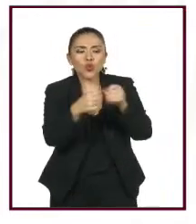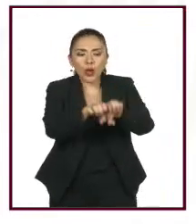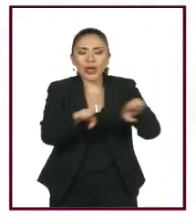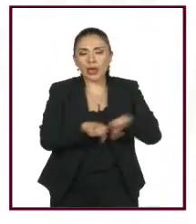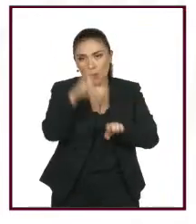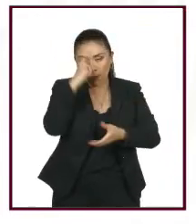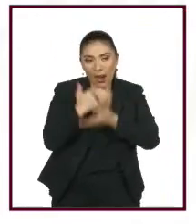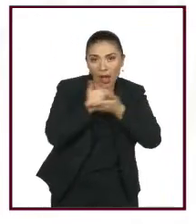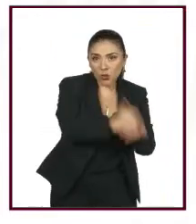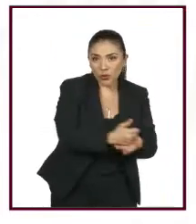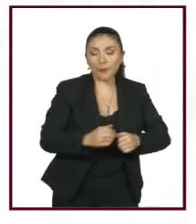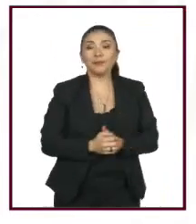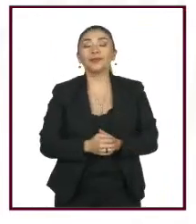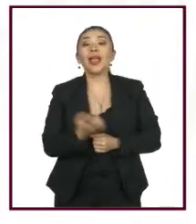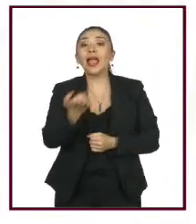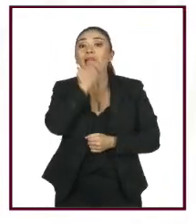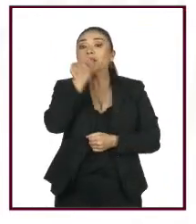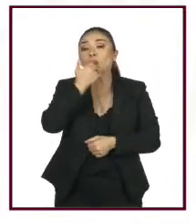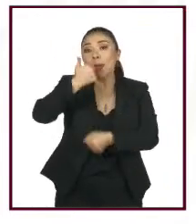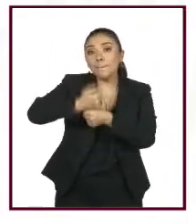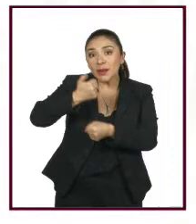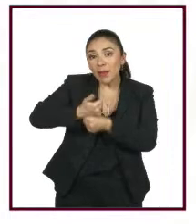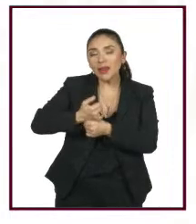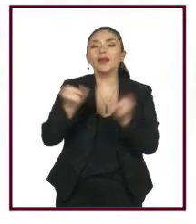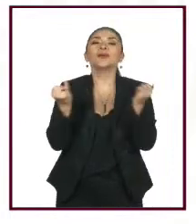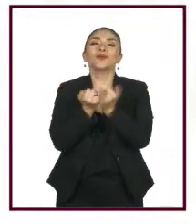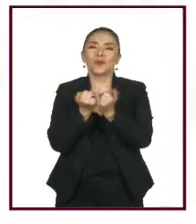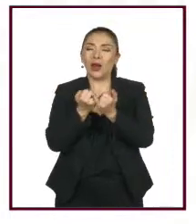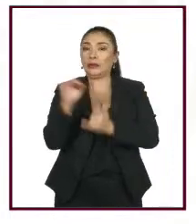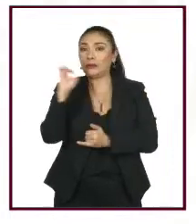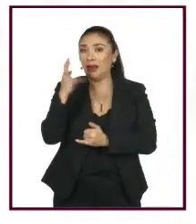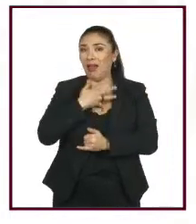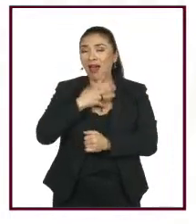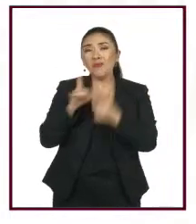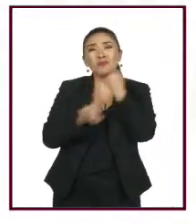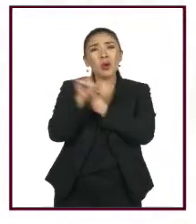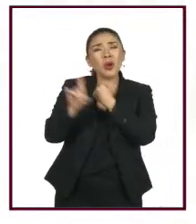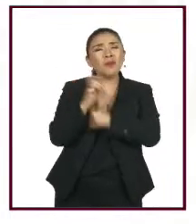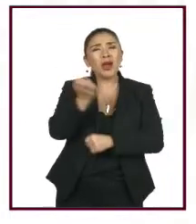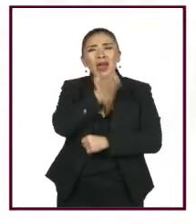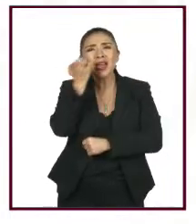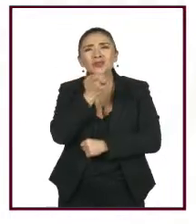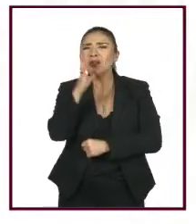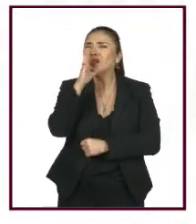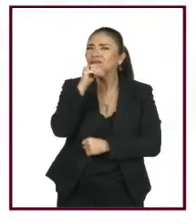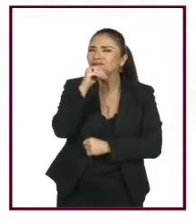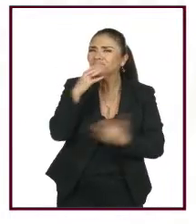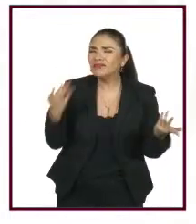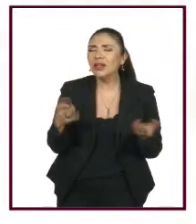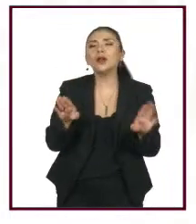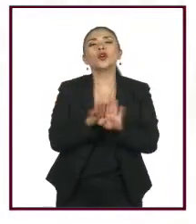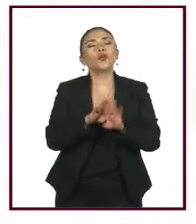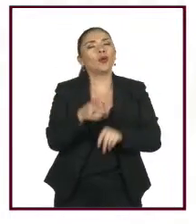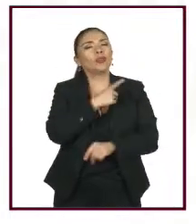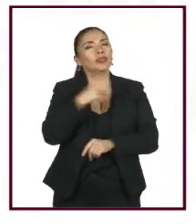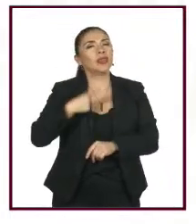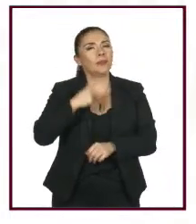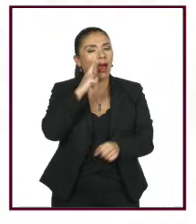intervención. A nivel de primaria también, pues bueno, si hay dificultades académicas, pues siempre como